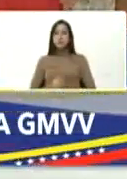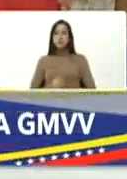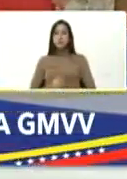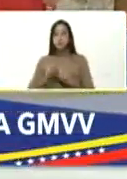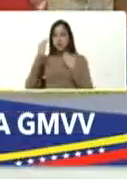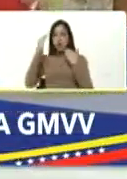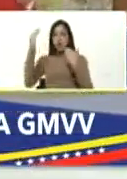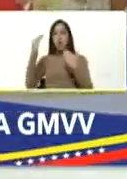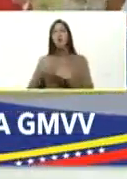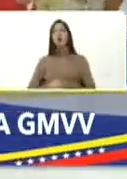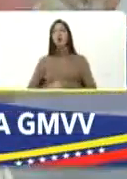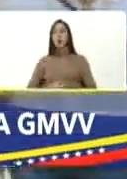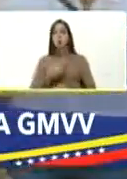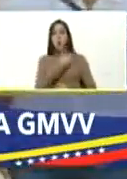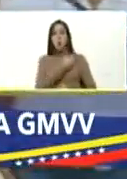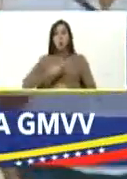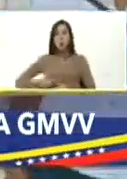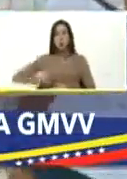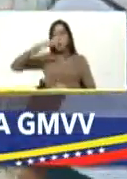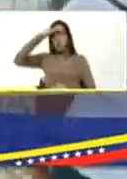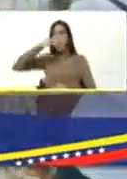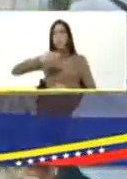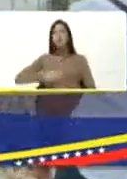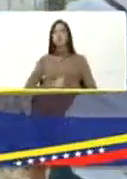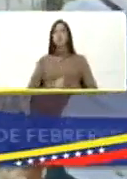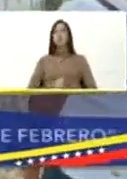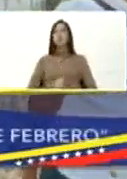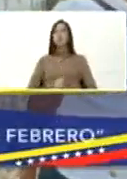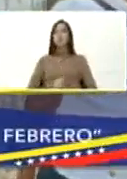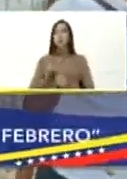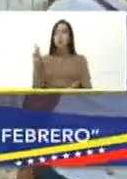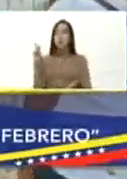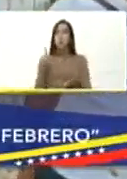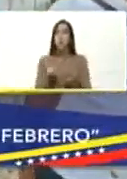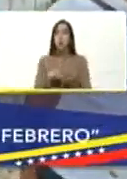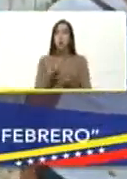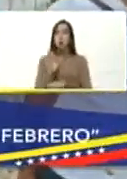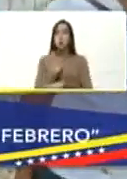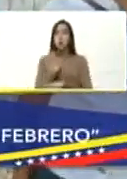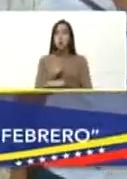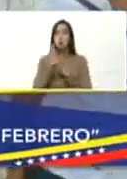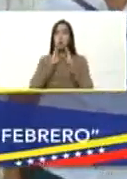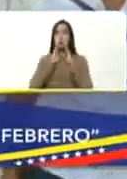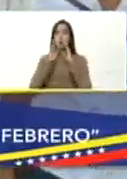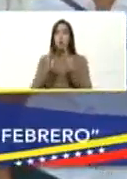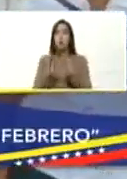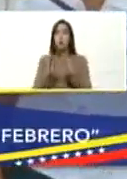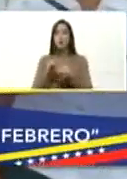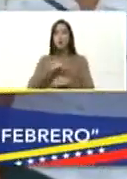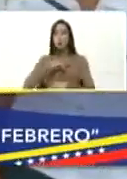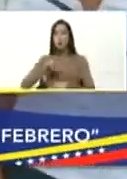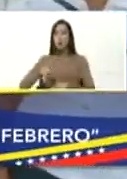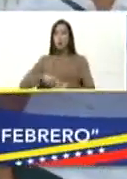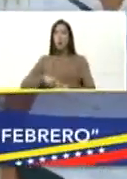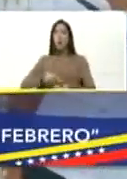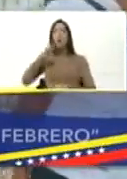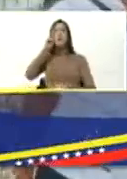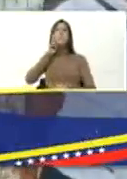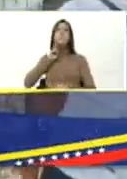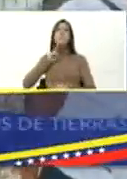Saludos, mi comandante presidente, con la presencia, la protección y la bendición de nuestra divina Virgen del